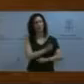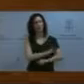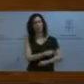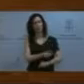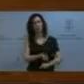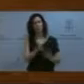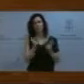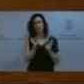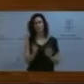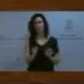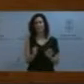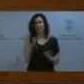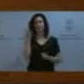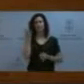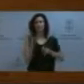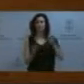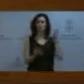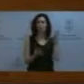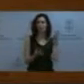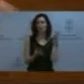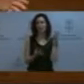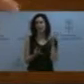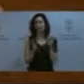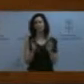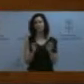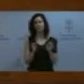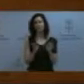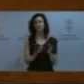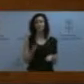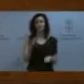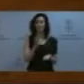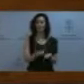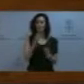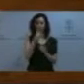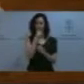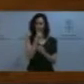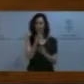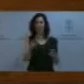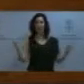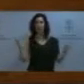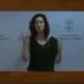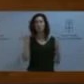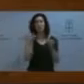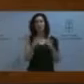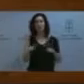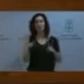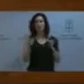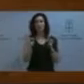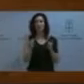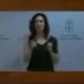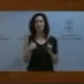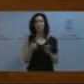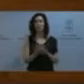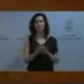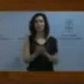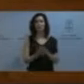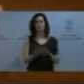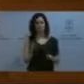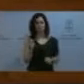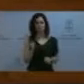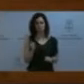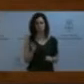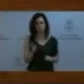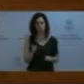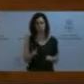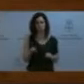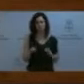los multitudinarios eventos que se realizan, como digo, a lo largo de todo el año. No estoy hablando exclusivamente de